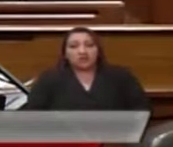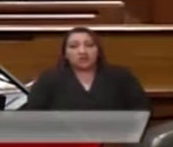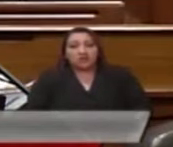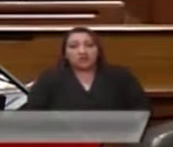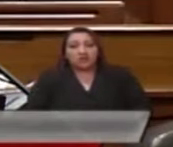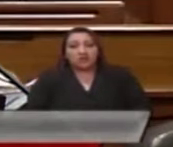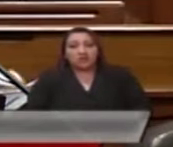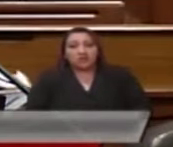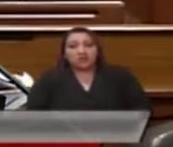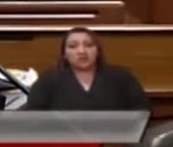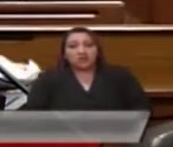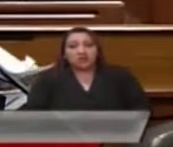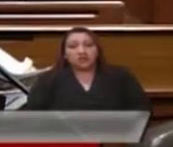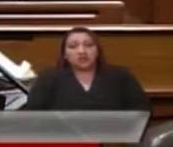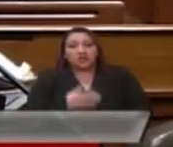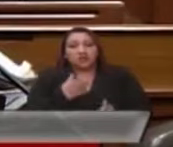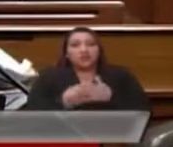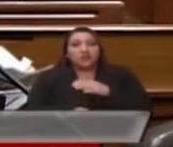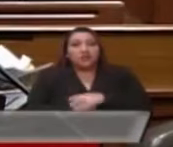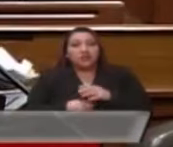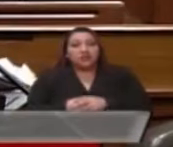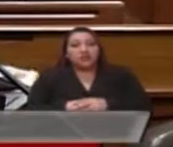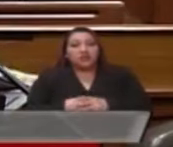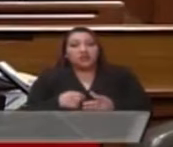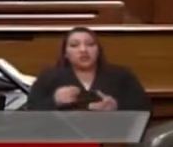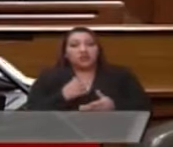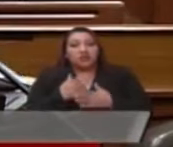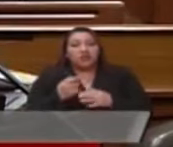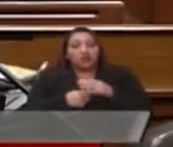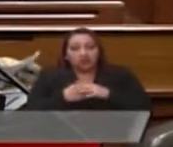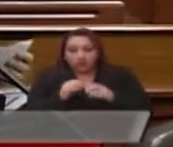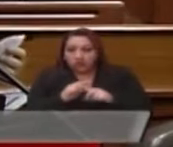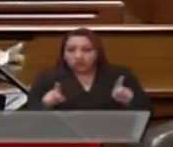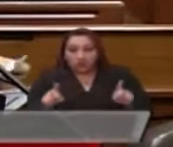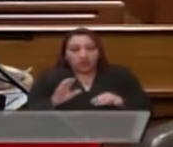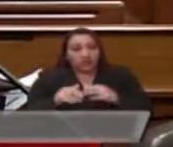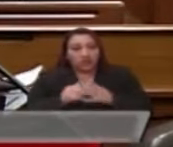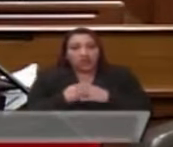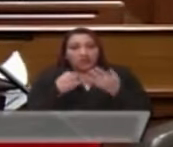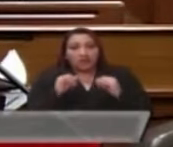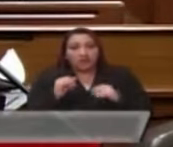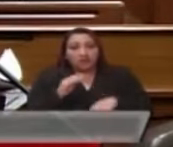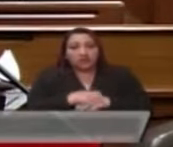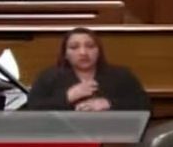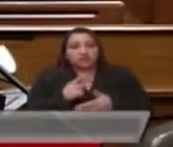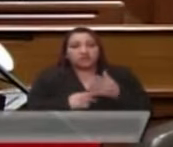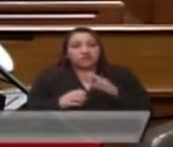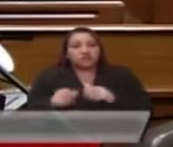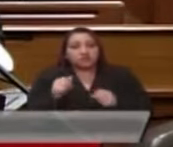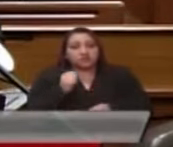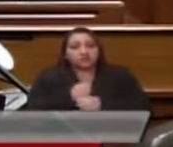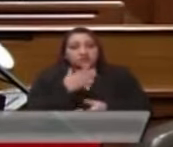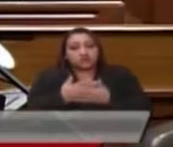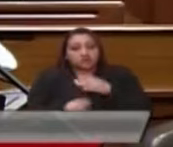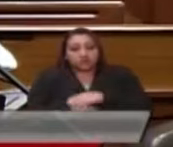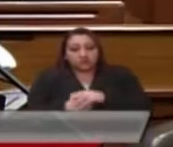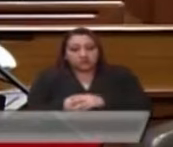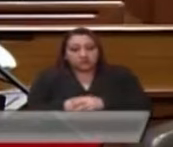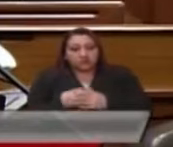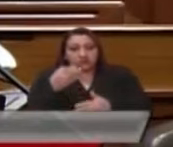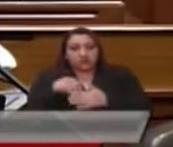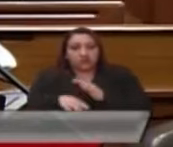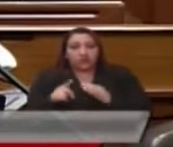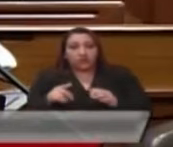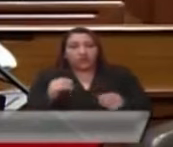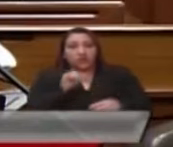lo que incluye obligaciones anticorrupción, consecuencias de actos de corrupción y estar informados en qué hacer en casos de corrupción al